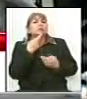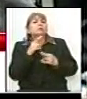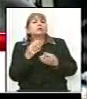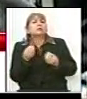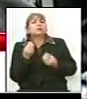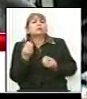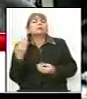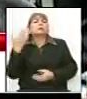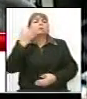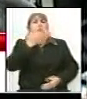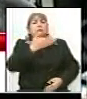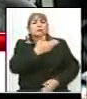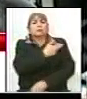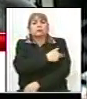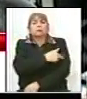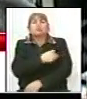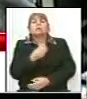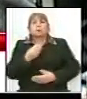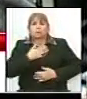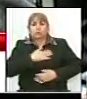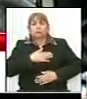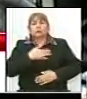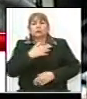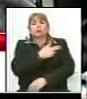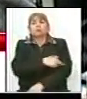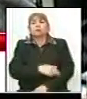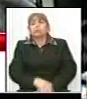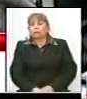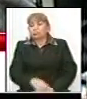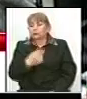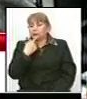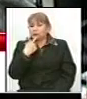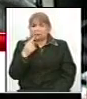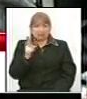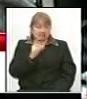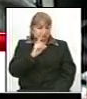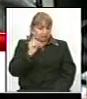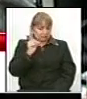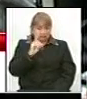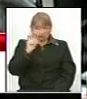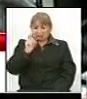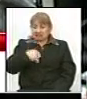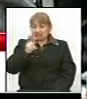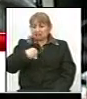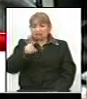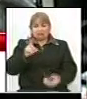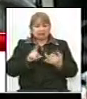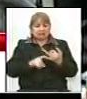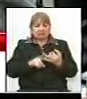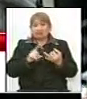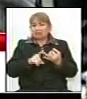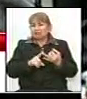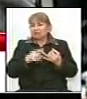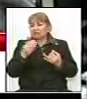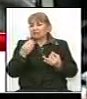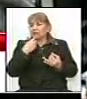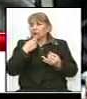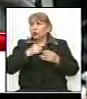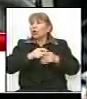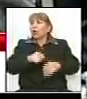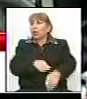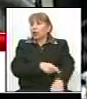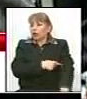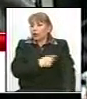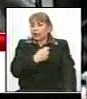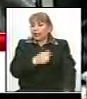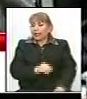o por qué no buscaban satisfacer sus problemas de salud, y decían que no lo consideraban necesario o porque era muy lejos,